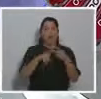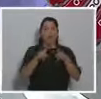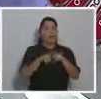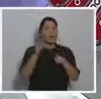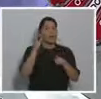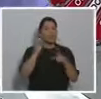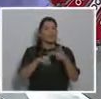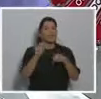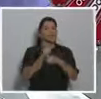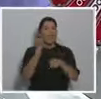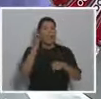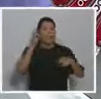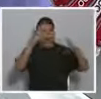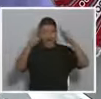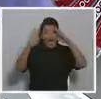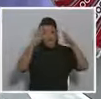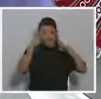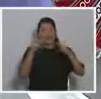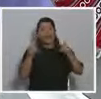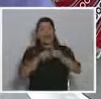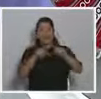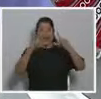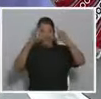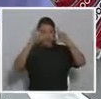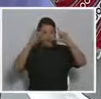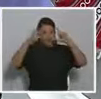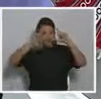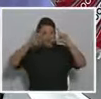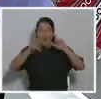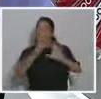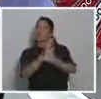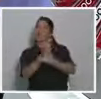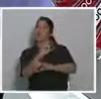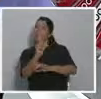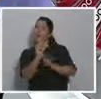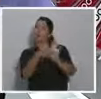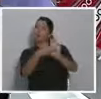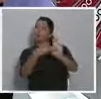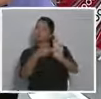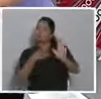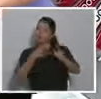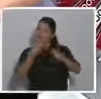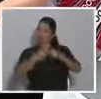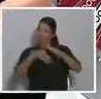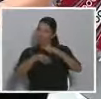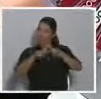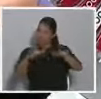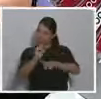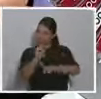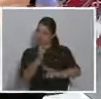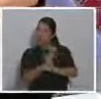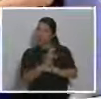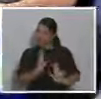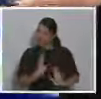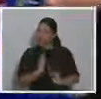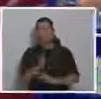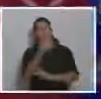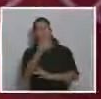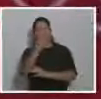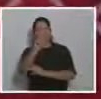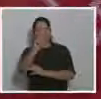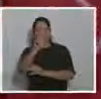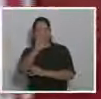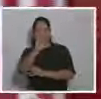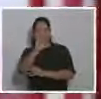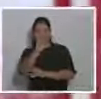sobrina. ¡Ay, saludos que están grabando! Cuidado, no me etiquetan en las redes sociales, ¿verdad? Cuidado, no. Véngase para acá, Marito. Ya